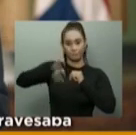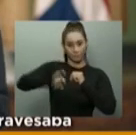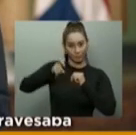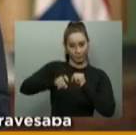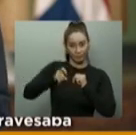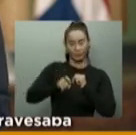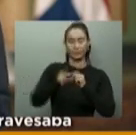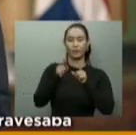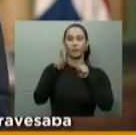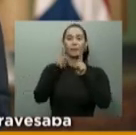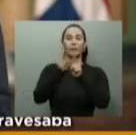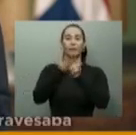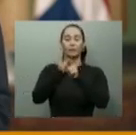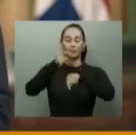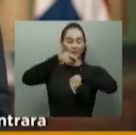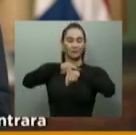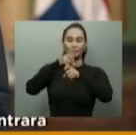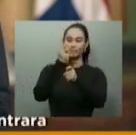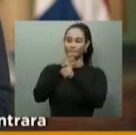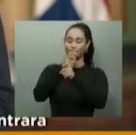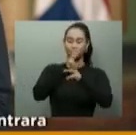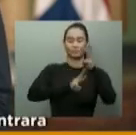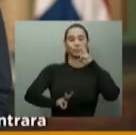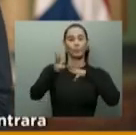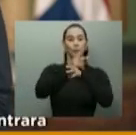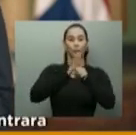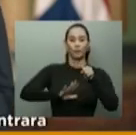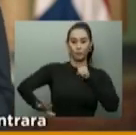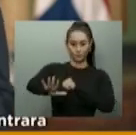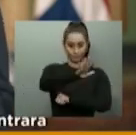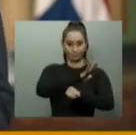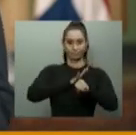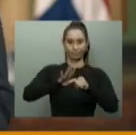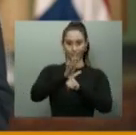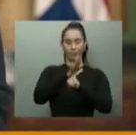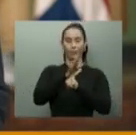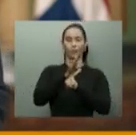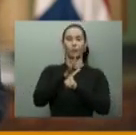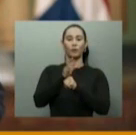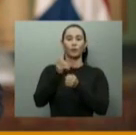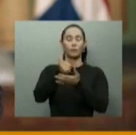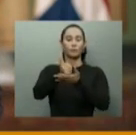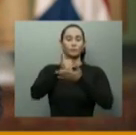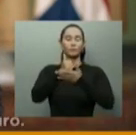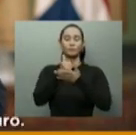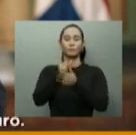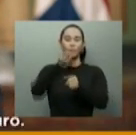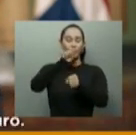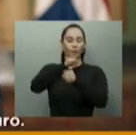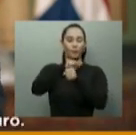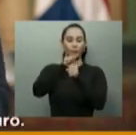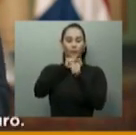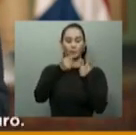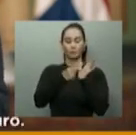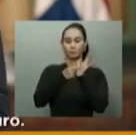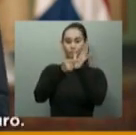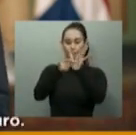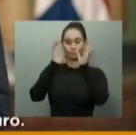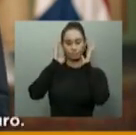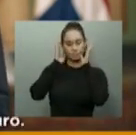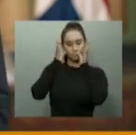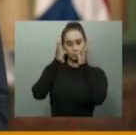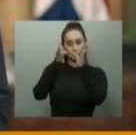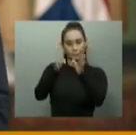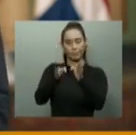y también fomentar lo que es el empleo imagínense si se le quitarán las extensiones a la zona franca simplemente